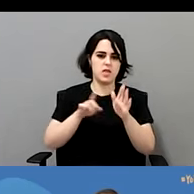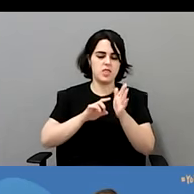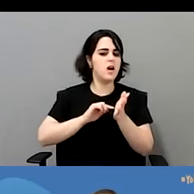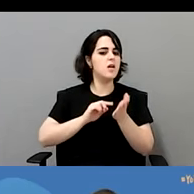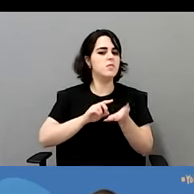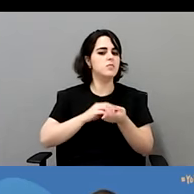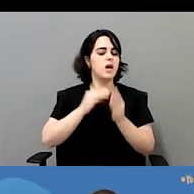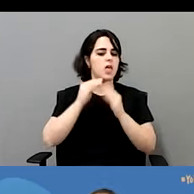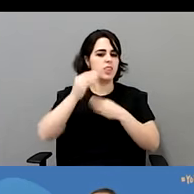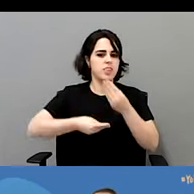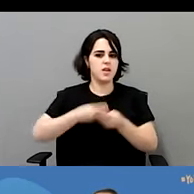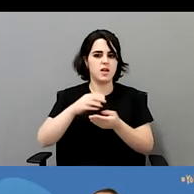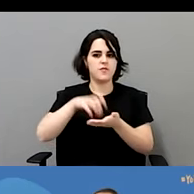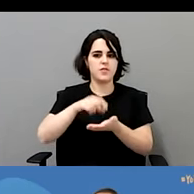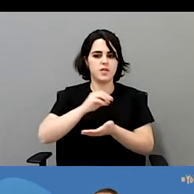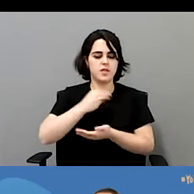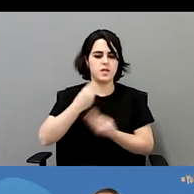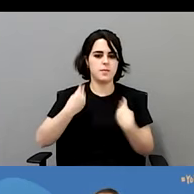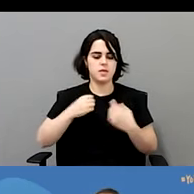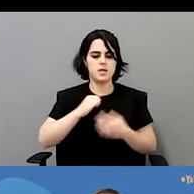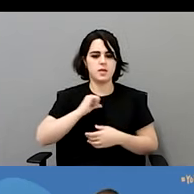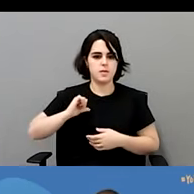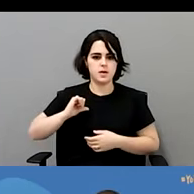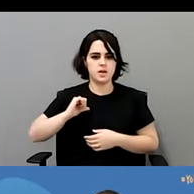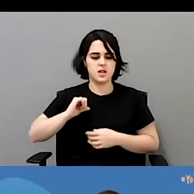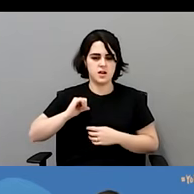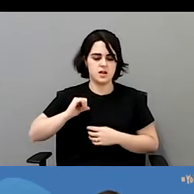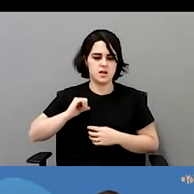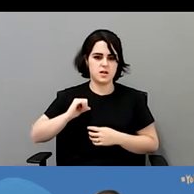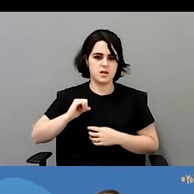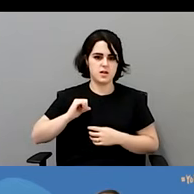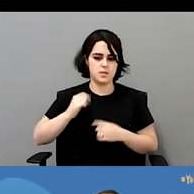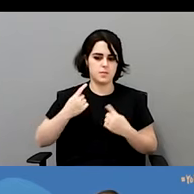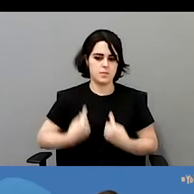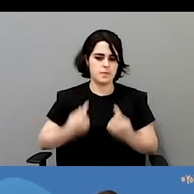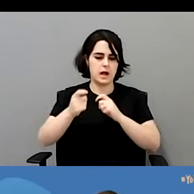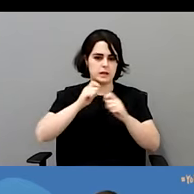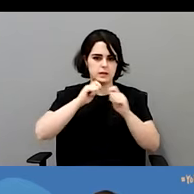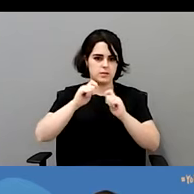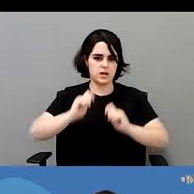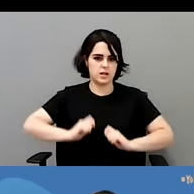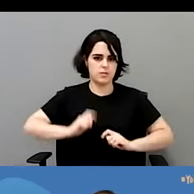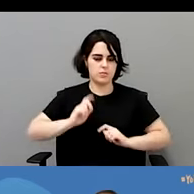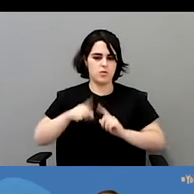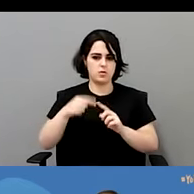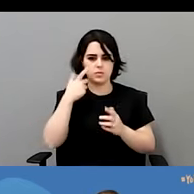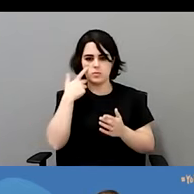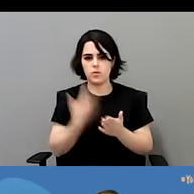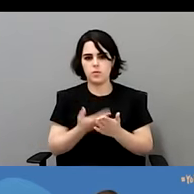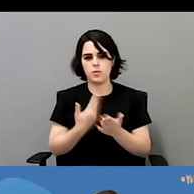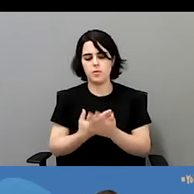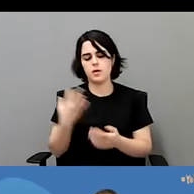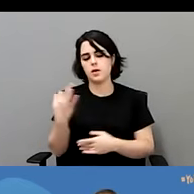Me hicieron una primera entrevista para comprobar